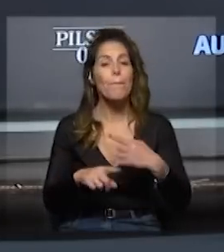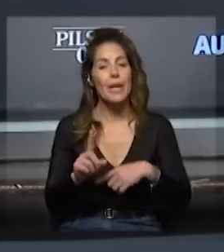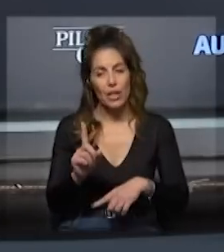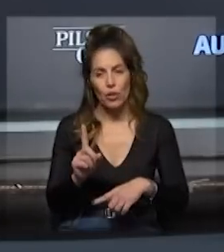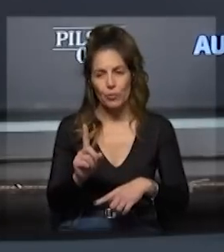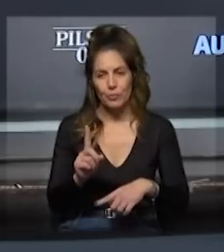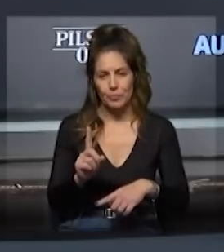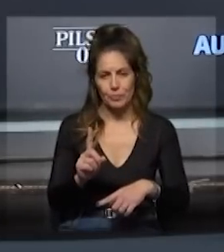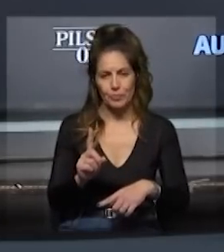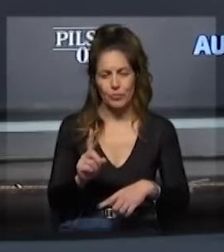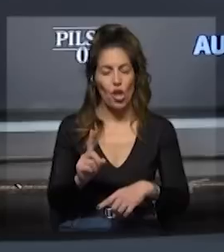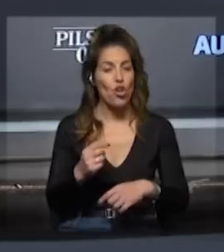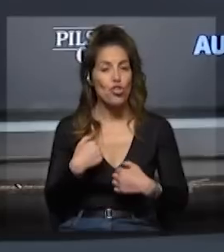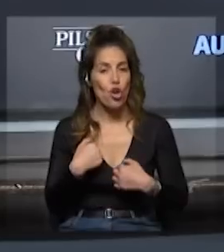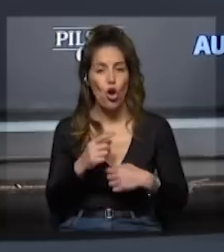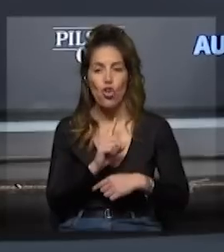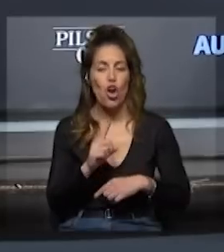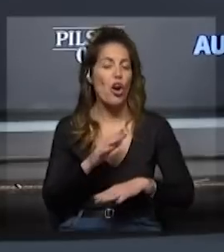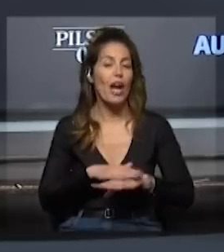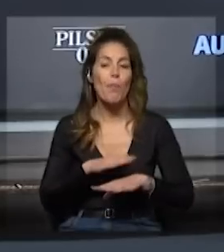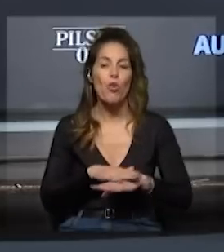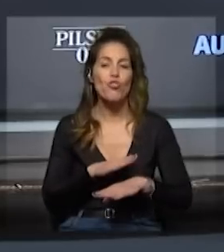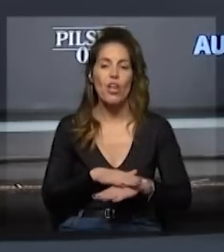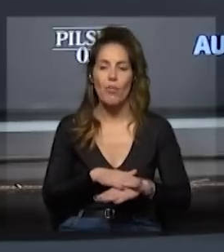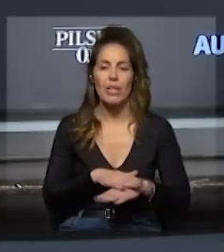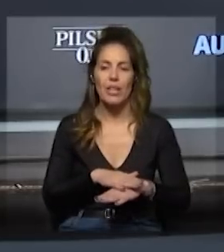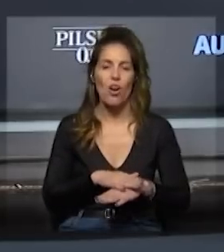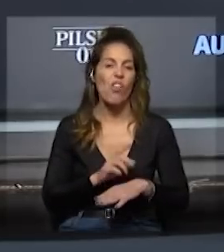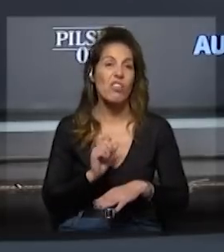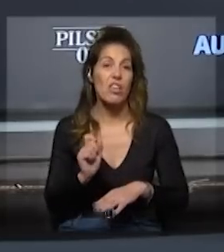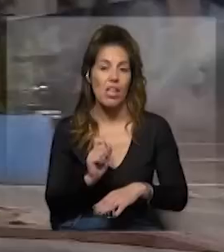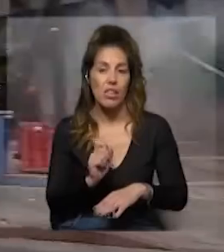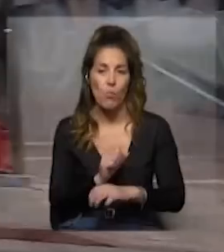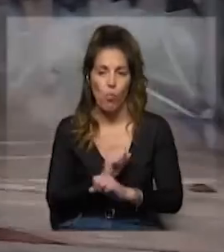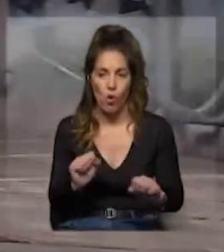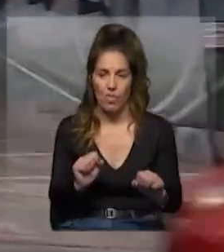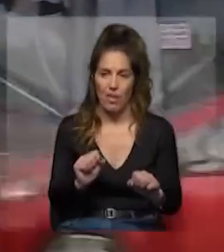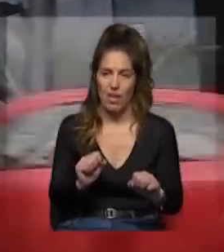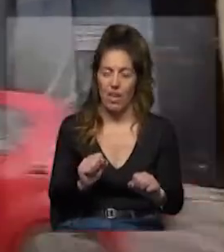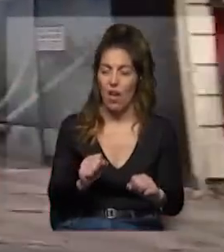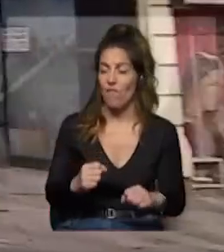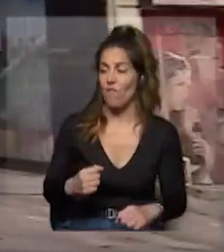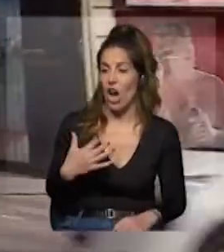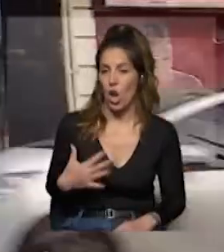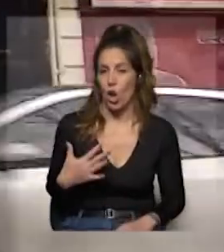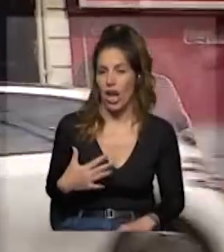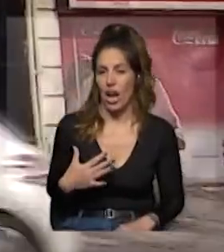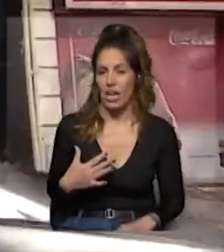pero no soy el encargado de de valorar